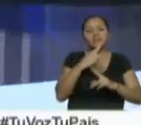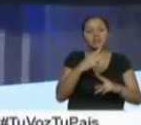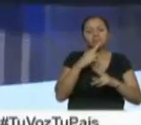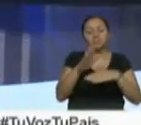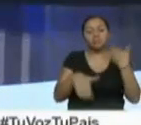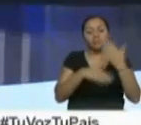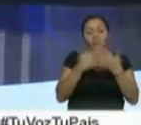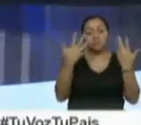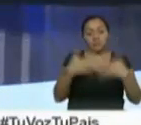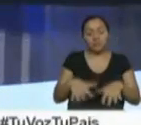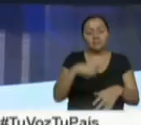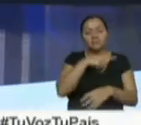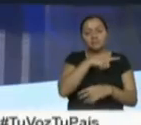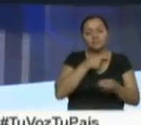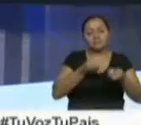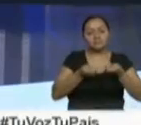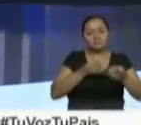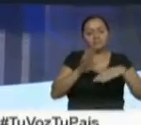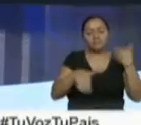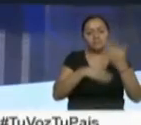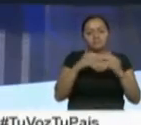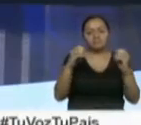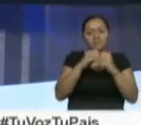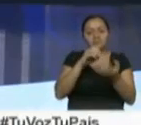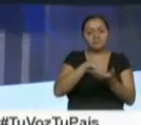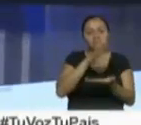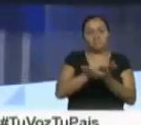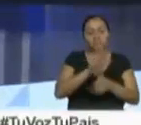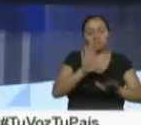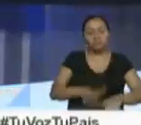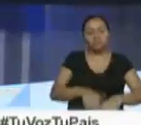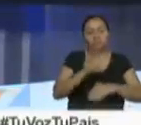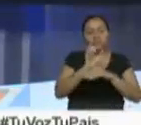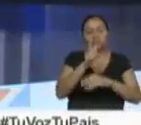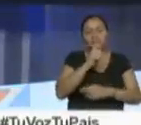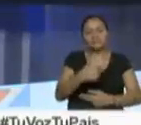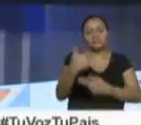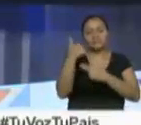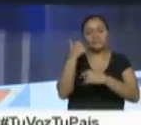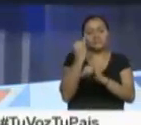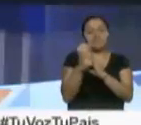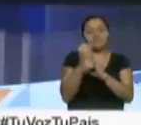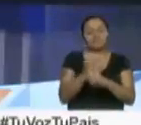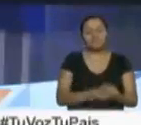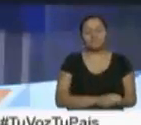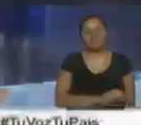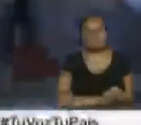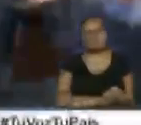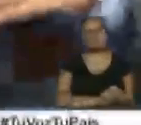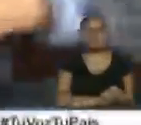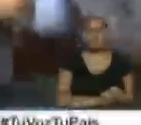resultados obtenidos en las acciones de control que se realizan en nuestro país por parte de esta institución.